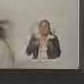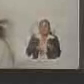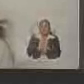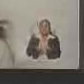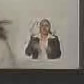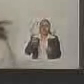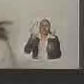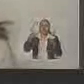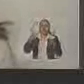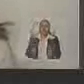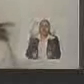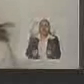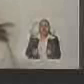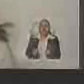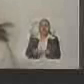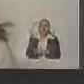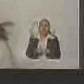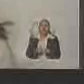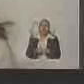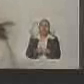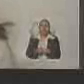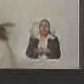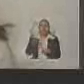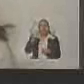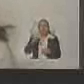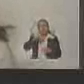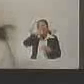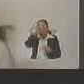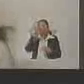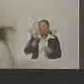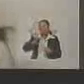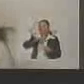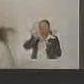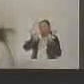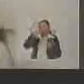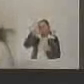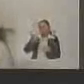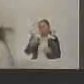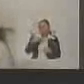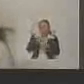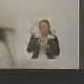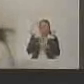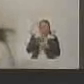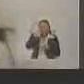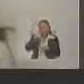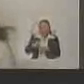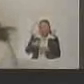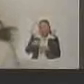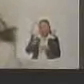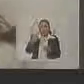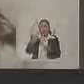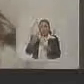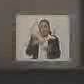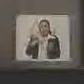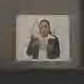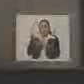delegación no solo a nivel nacional, sino internacional. Entonces te invito a que no dejes de participar. Muchas